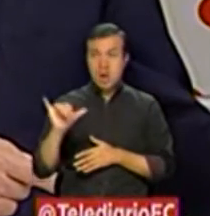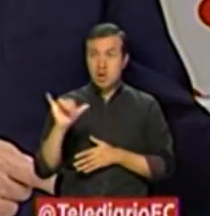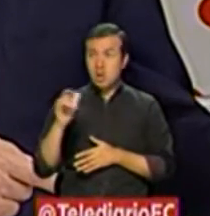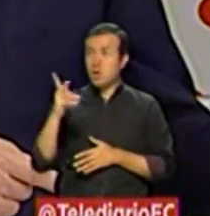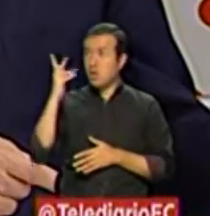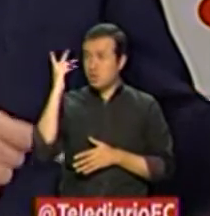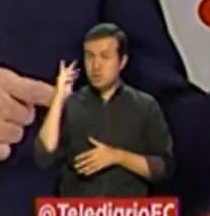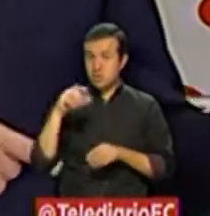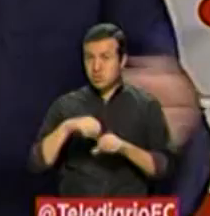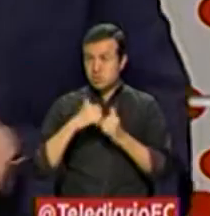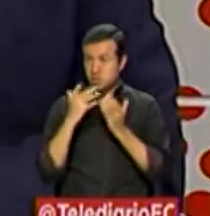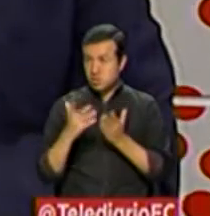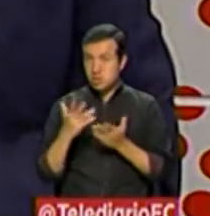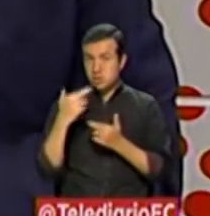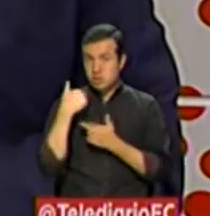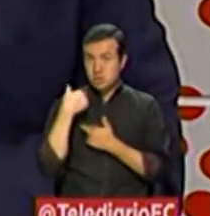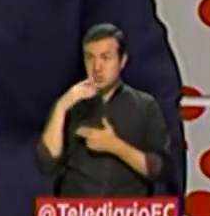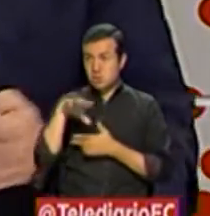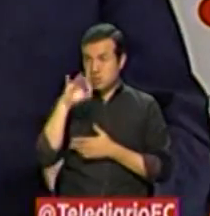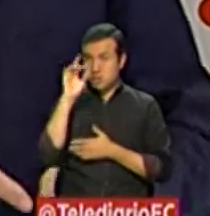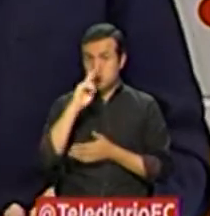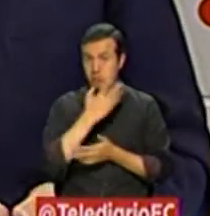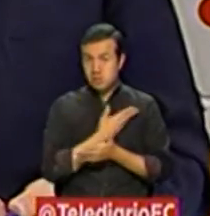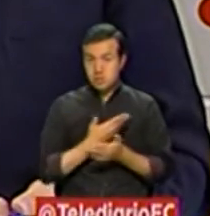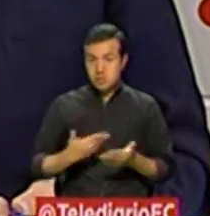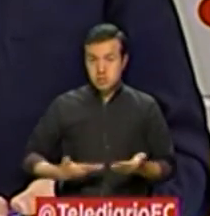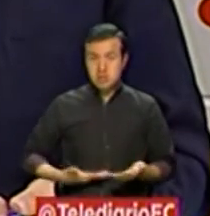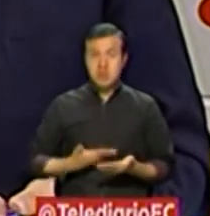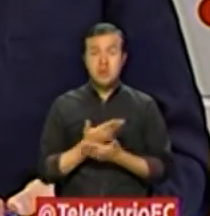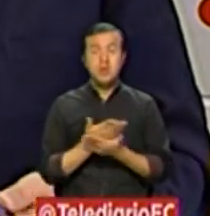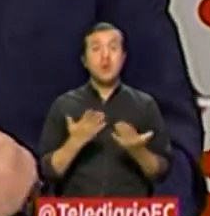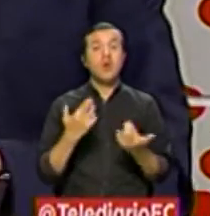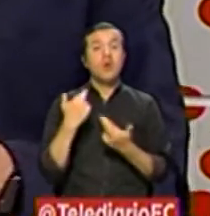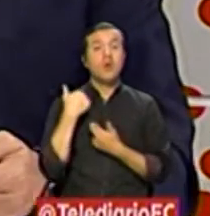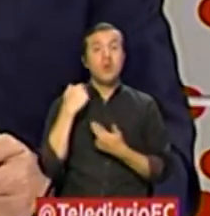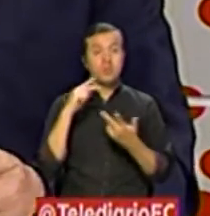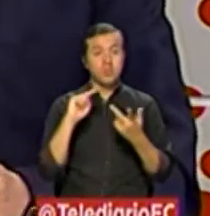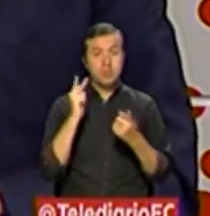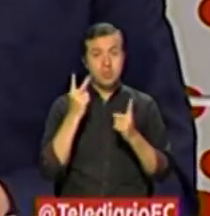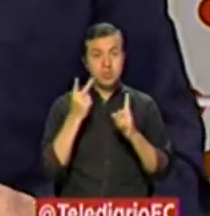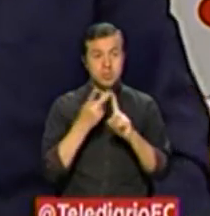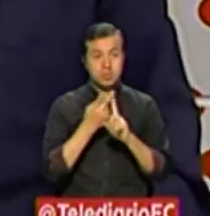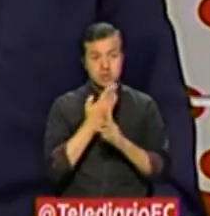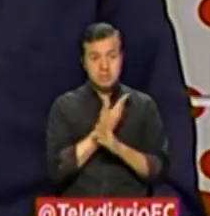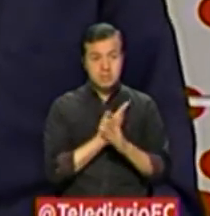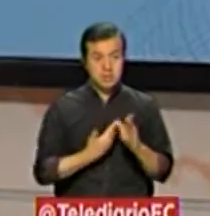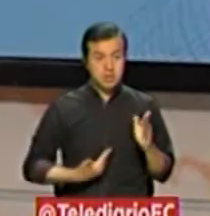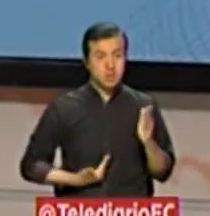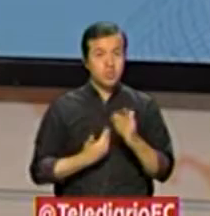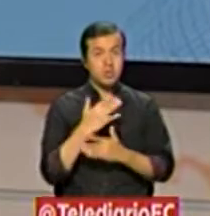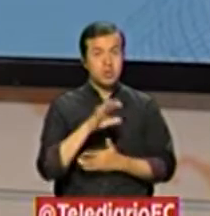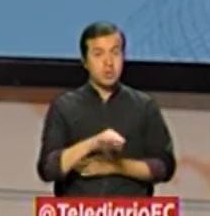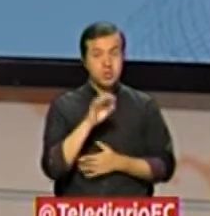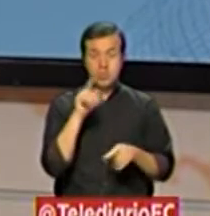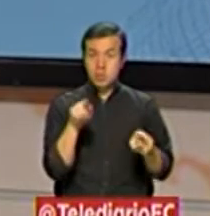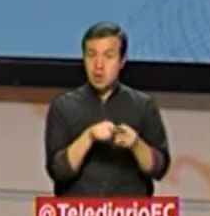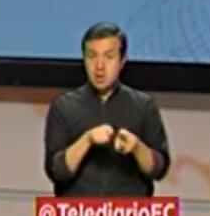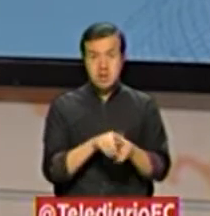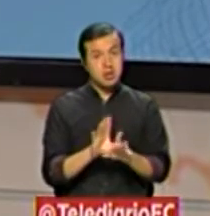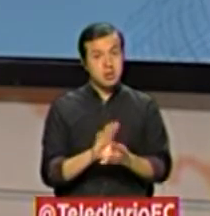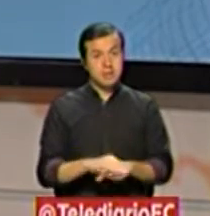en su momento los encargados de elegirle, y ahora serán también encargados de elegir al nuevo vicepresidente o vicepresidente.